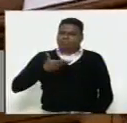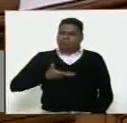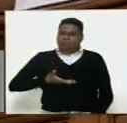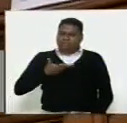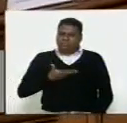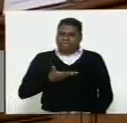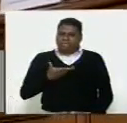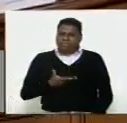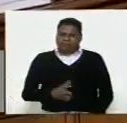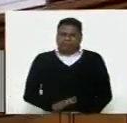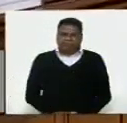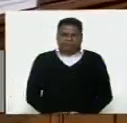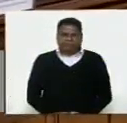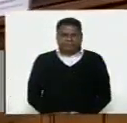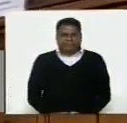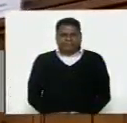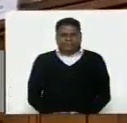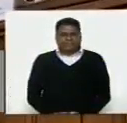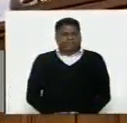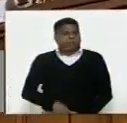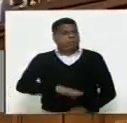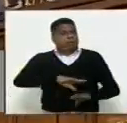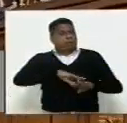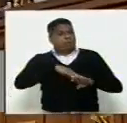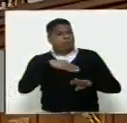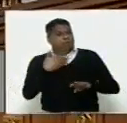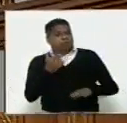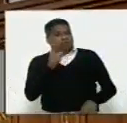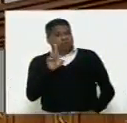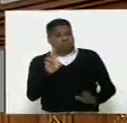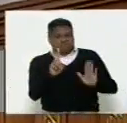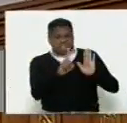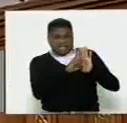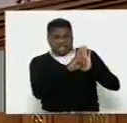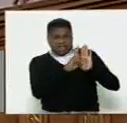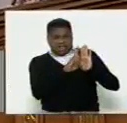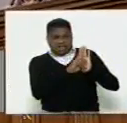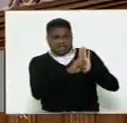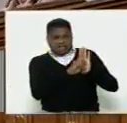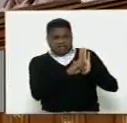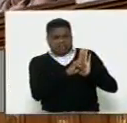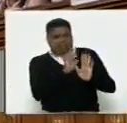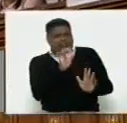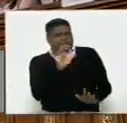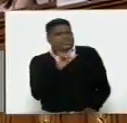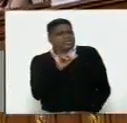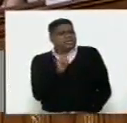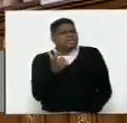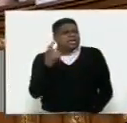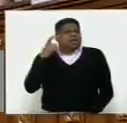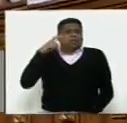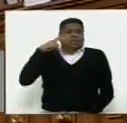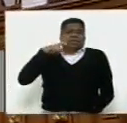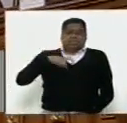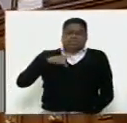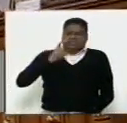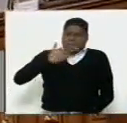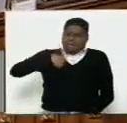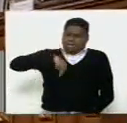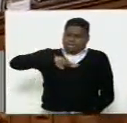los hombres, por sus derechos. ¿Y qué los